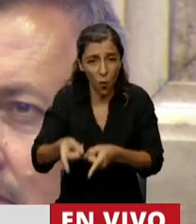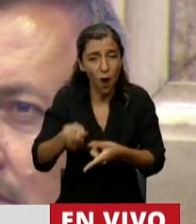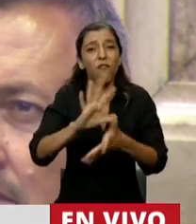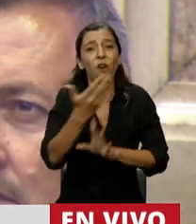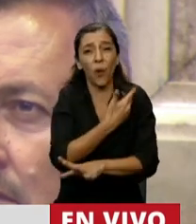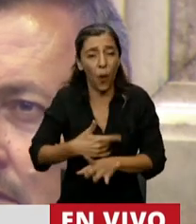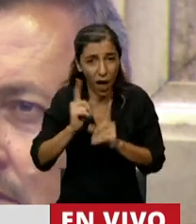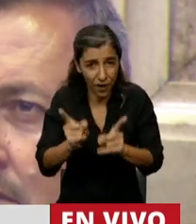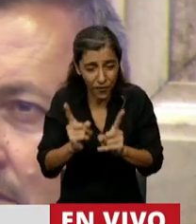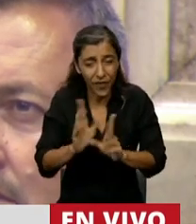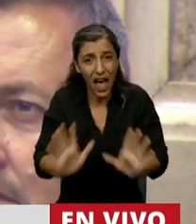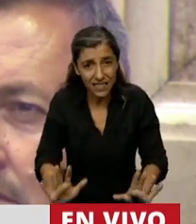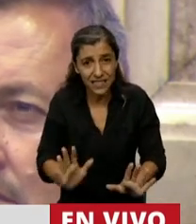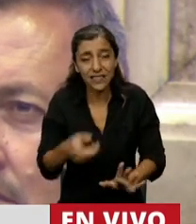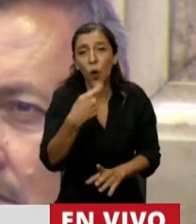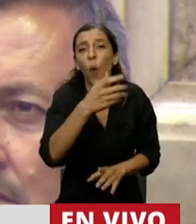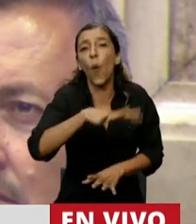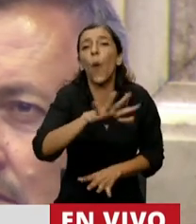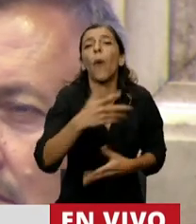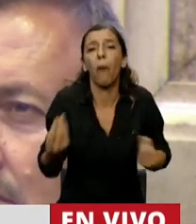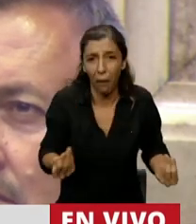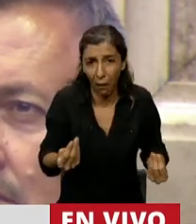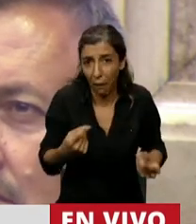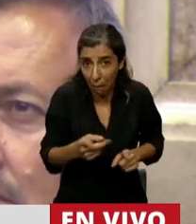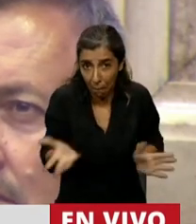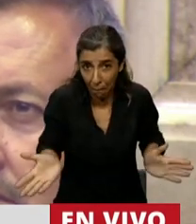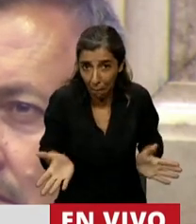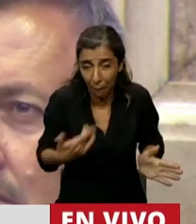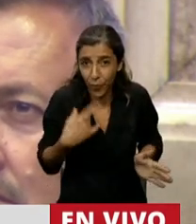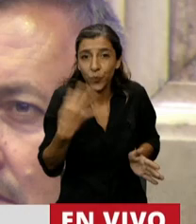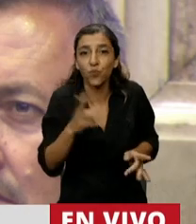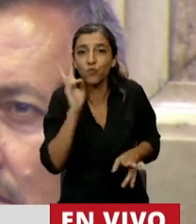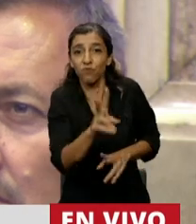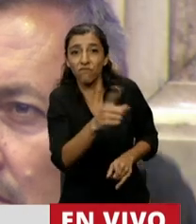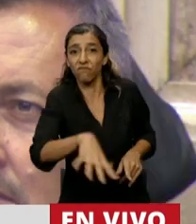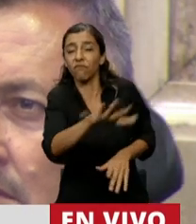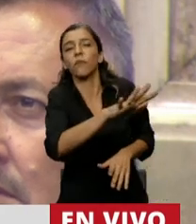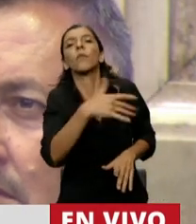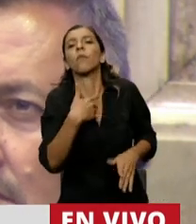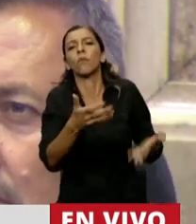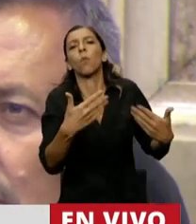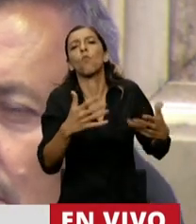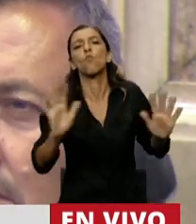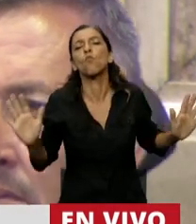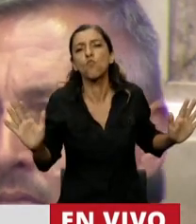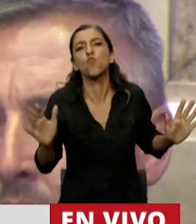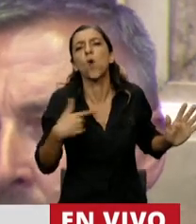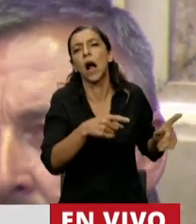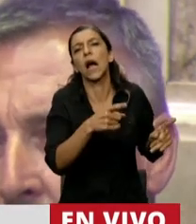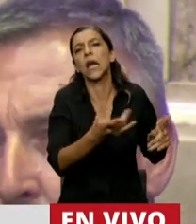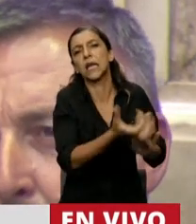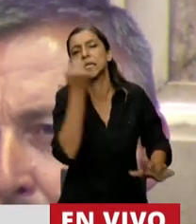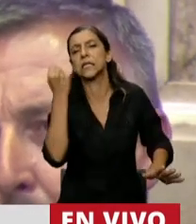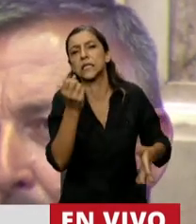Un ahorro. Lo único que han visto en ellos es la posibilidad de desplazar, de